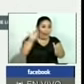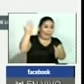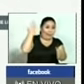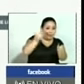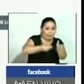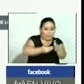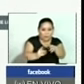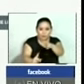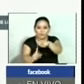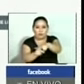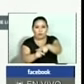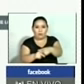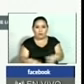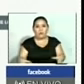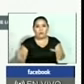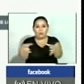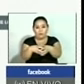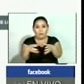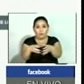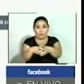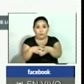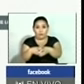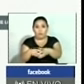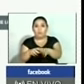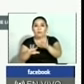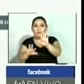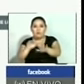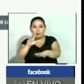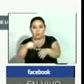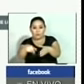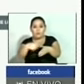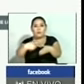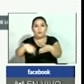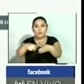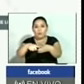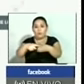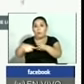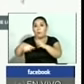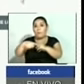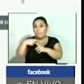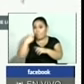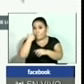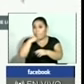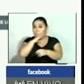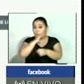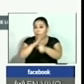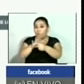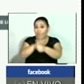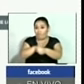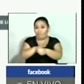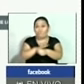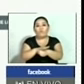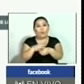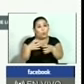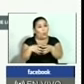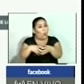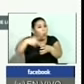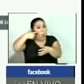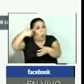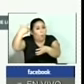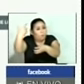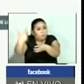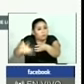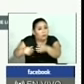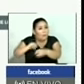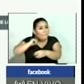reportó el primer caso que 13 de estas que han dado positivo por COVID están en estado grave. 13,